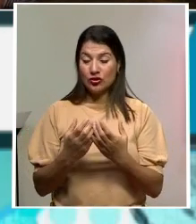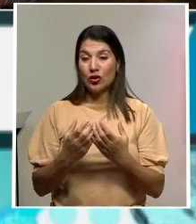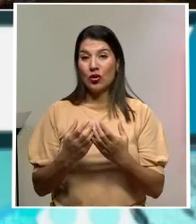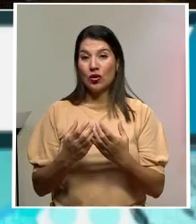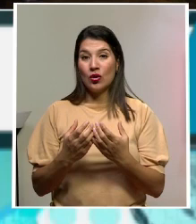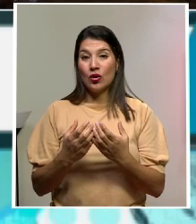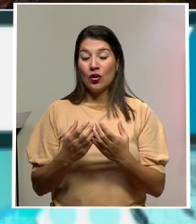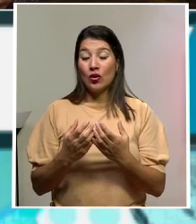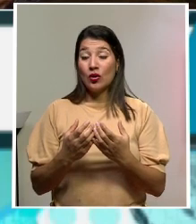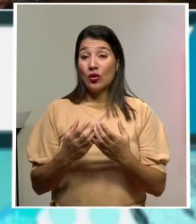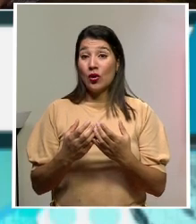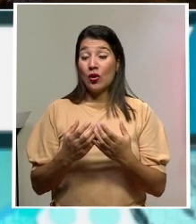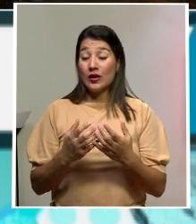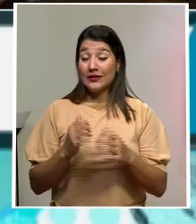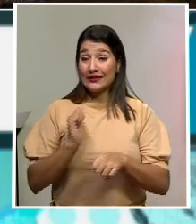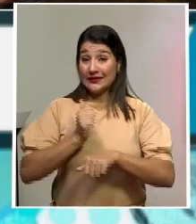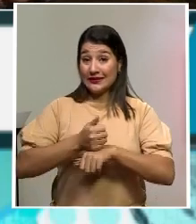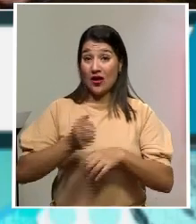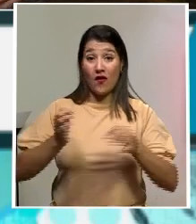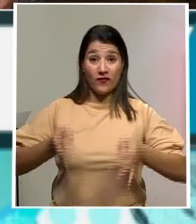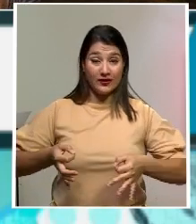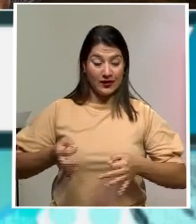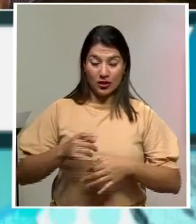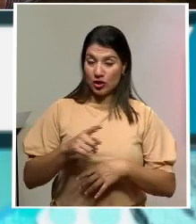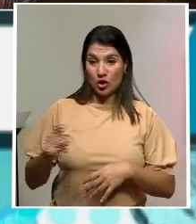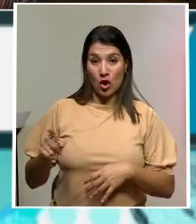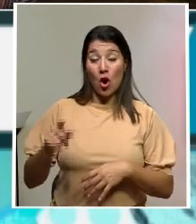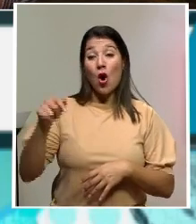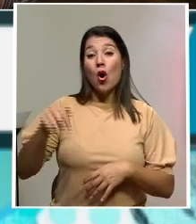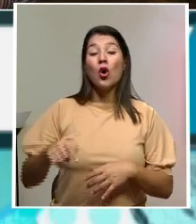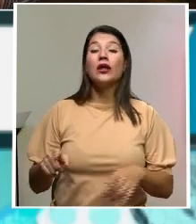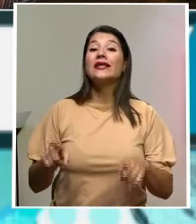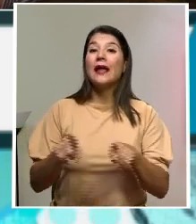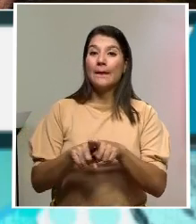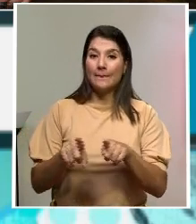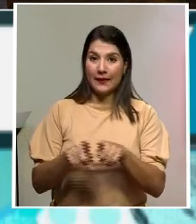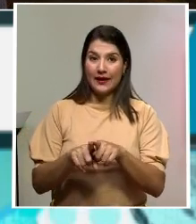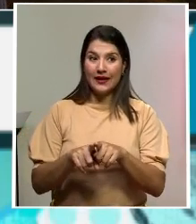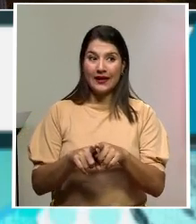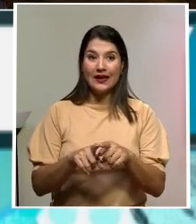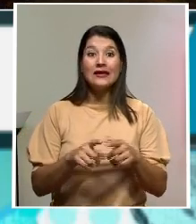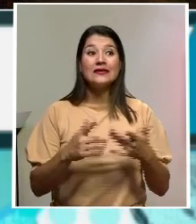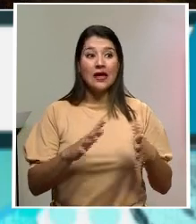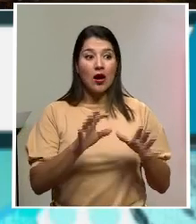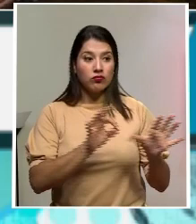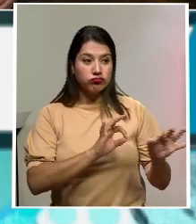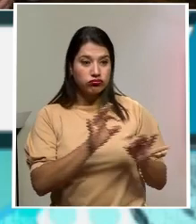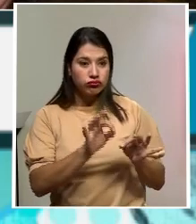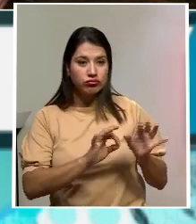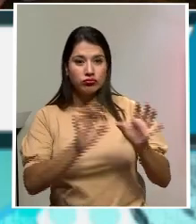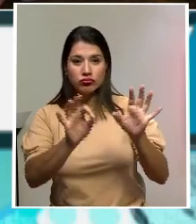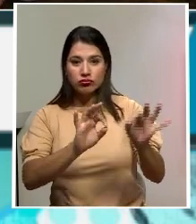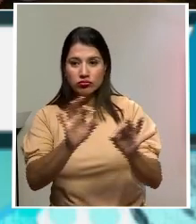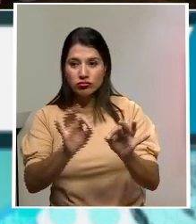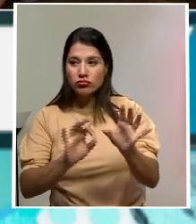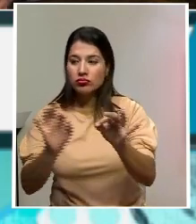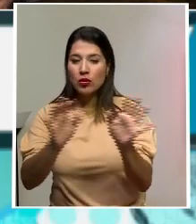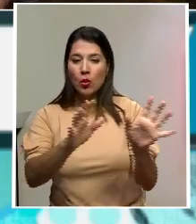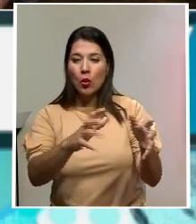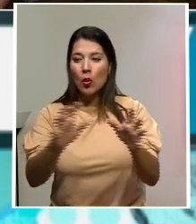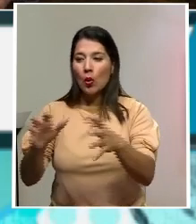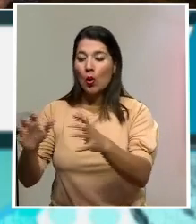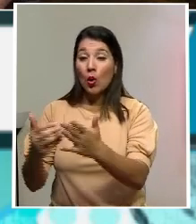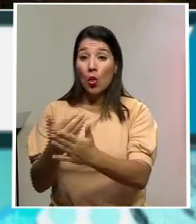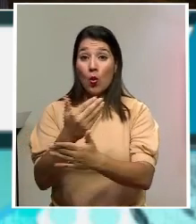formalmente pues oficializadas. De hecho, hoy también se integraron las mismas, pero será hasta el próximo martes que se dé